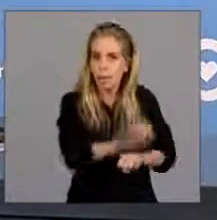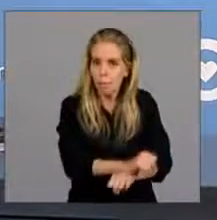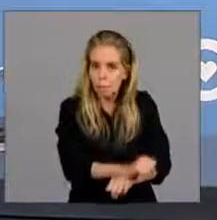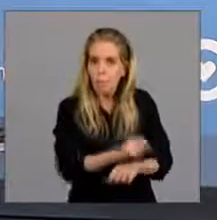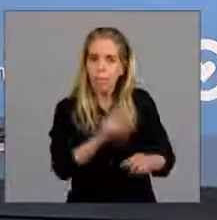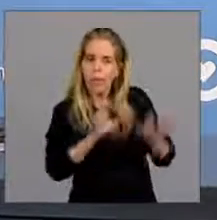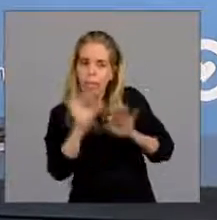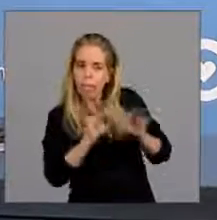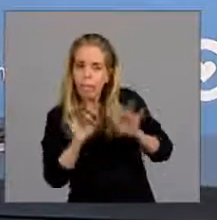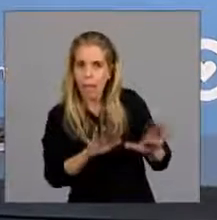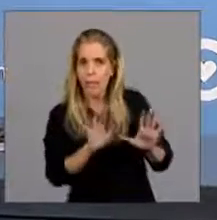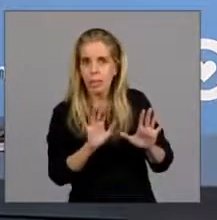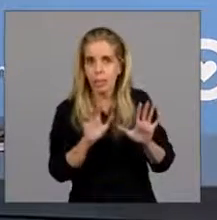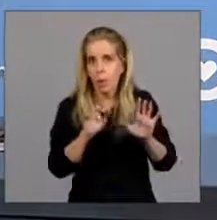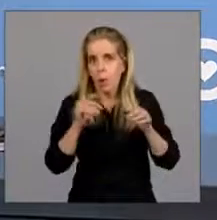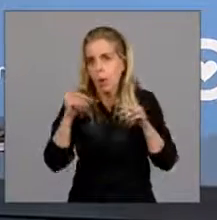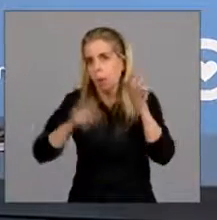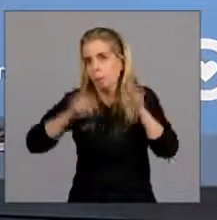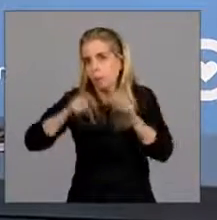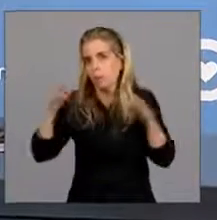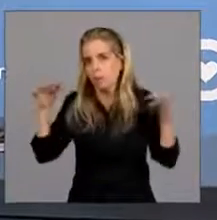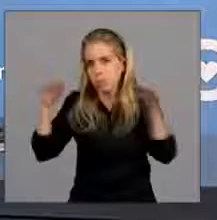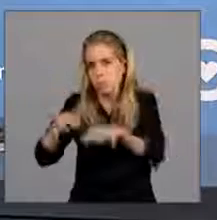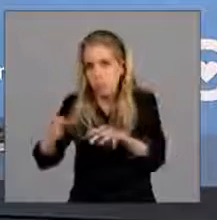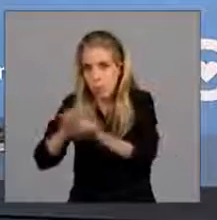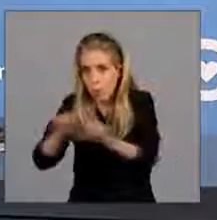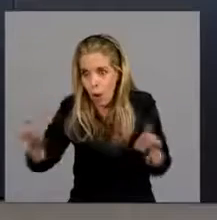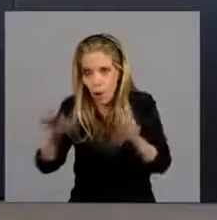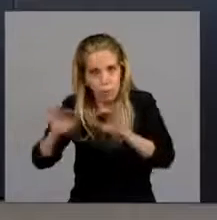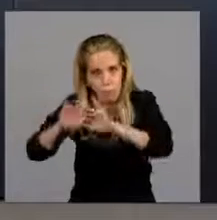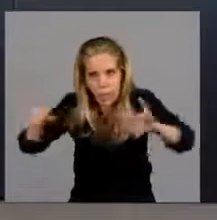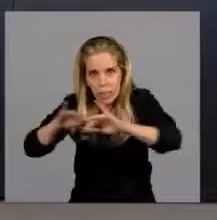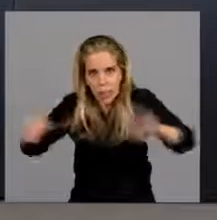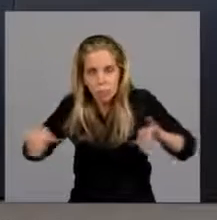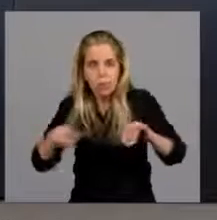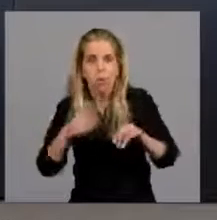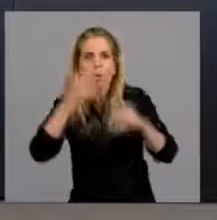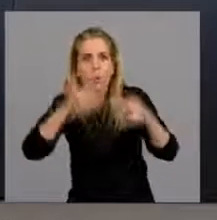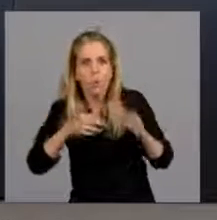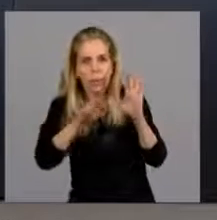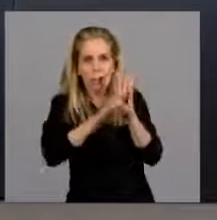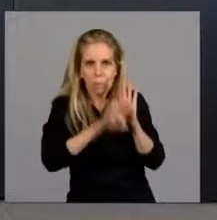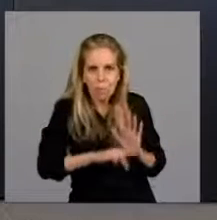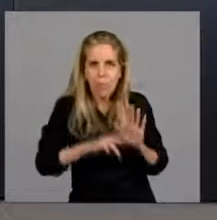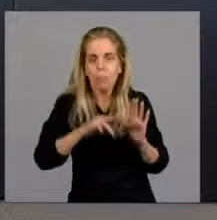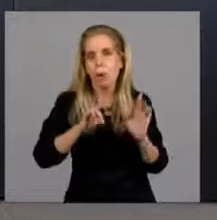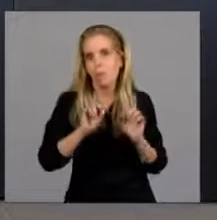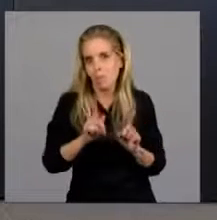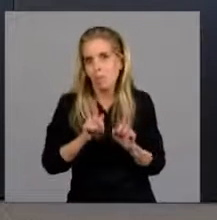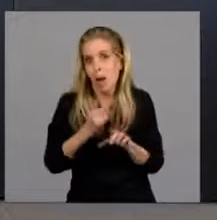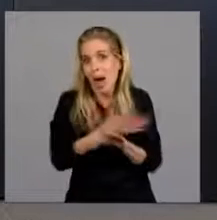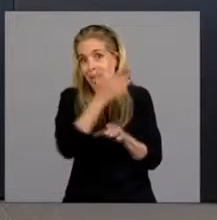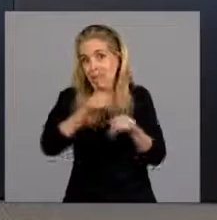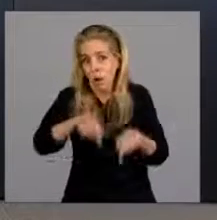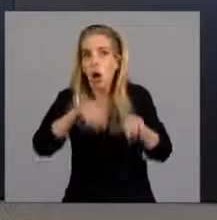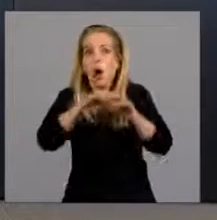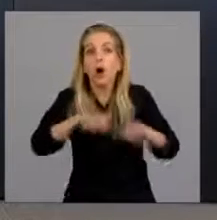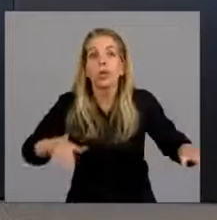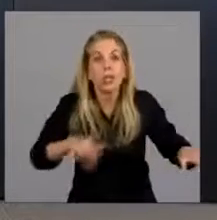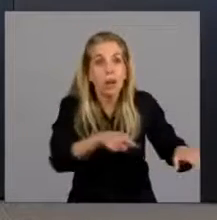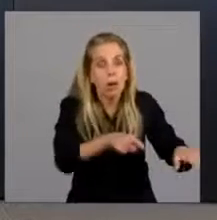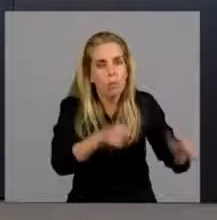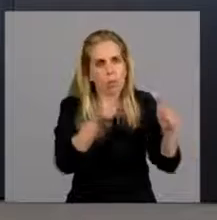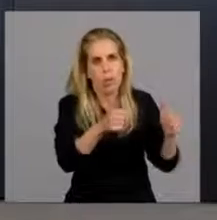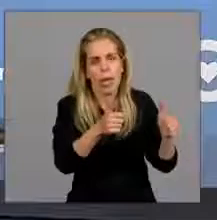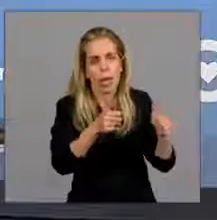evitar la aglomeración de gente y efectivamente se cumple, y di el ejemplo de lo bien que se cumplió con el tema de los chicos, podemos mantener